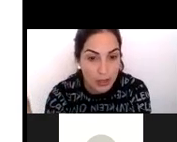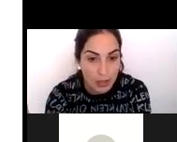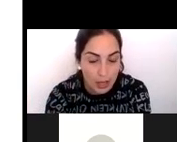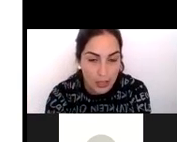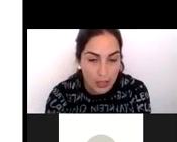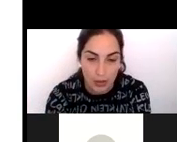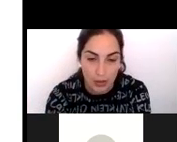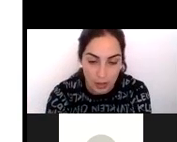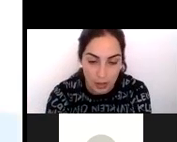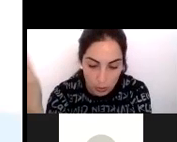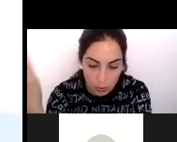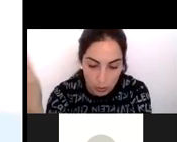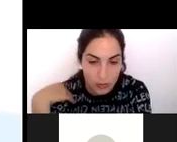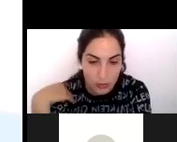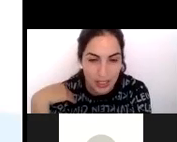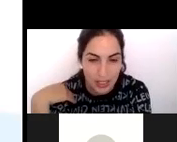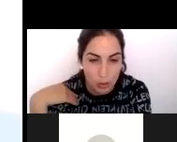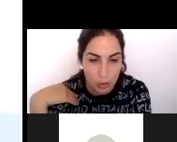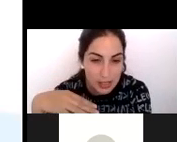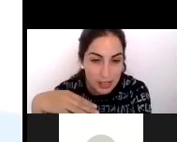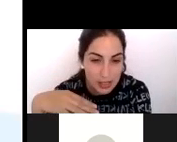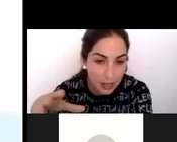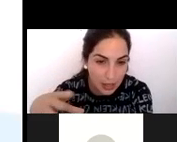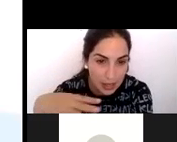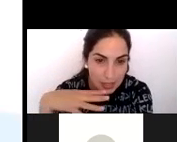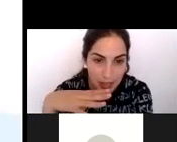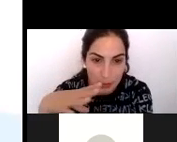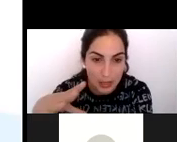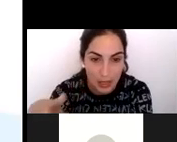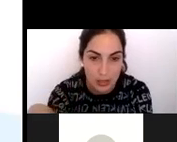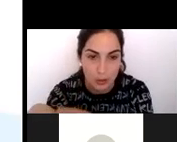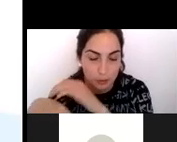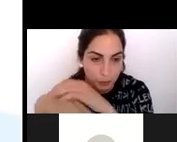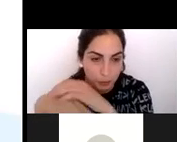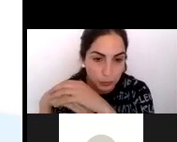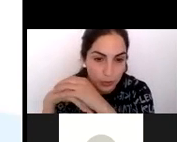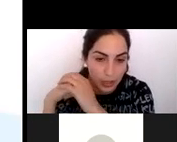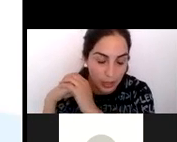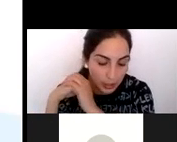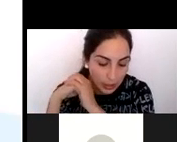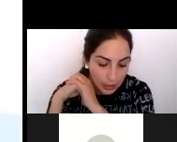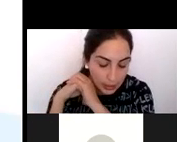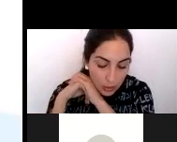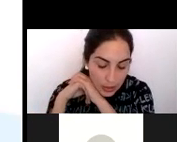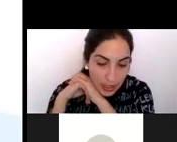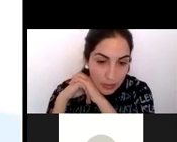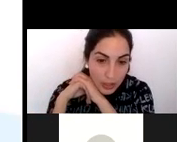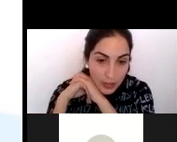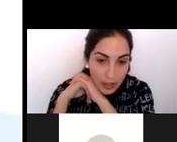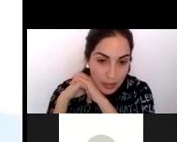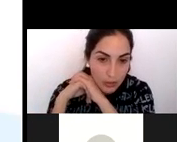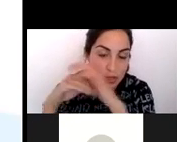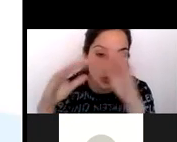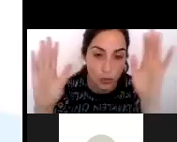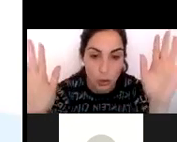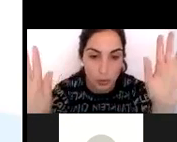últimas guías que nos van quedando porque nos van a quedar como tres semanas de clase, nada más que eso. La guía, entonces, que les voy a